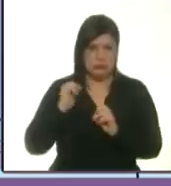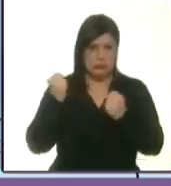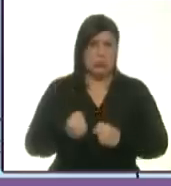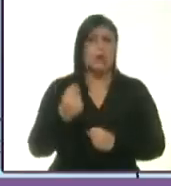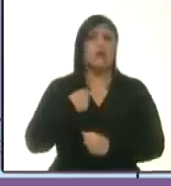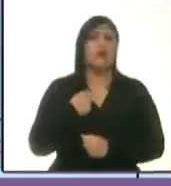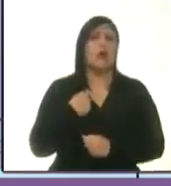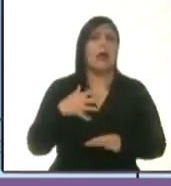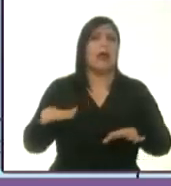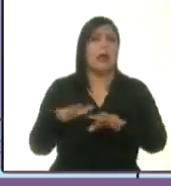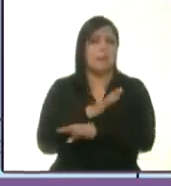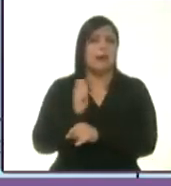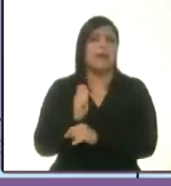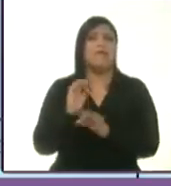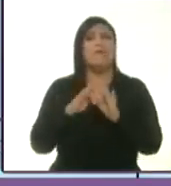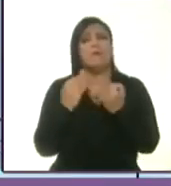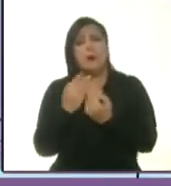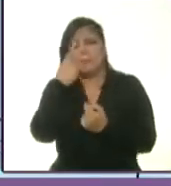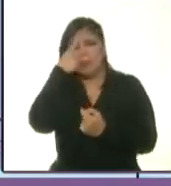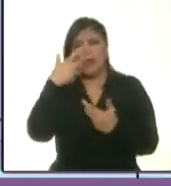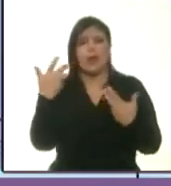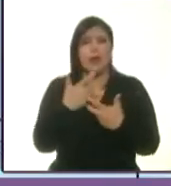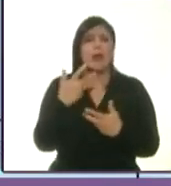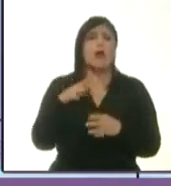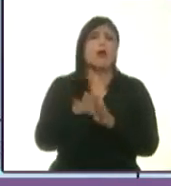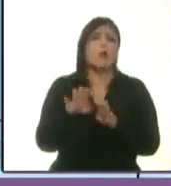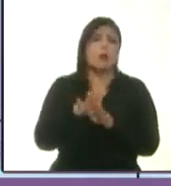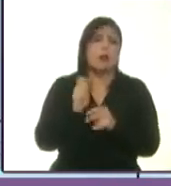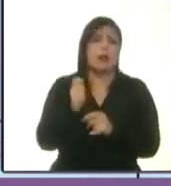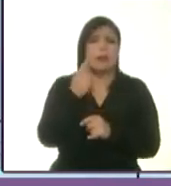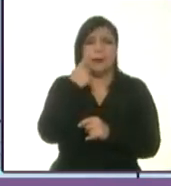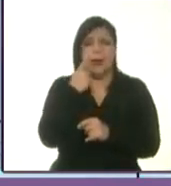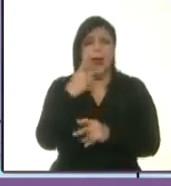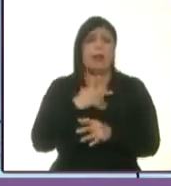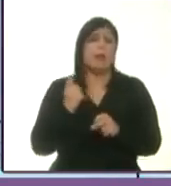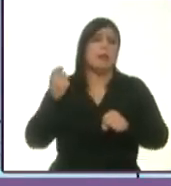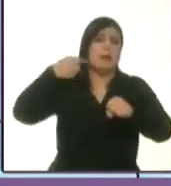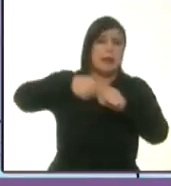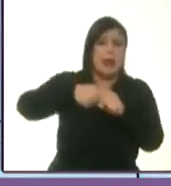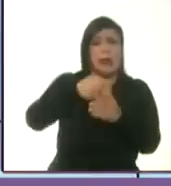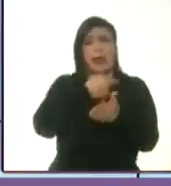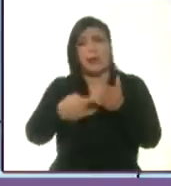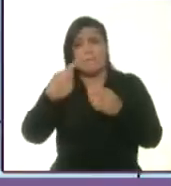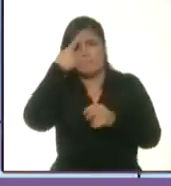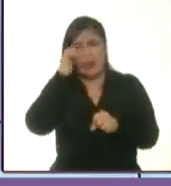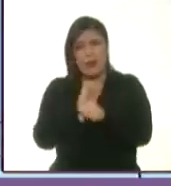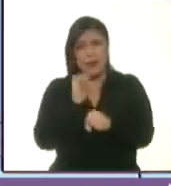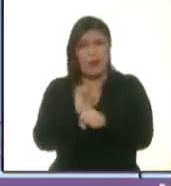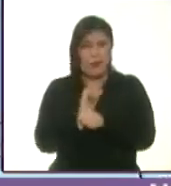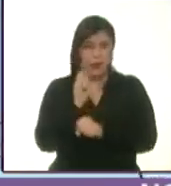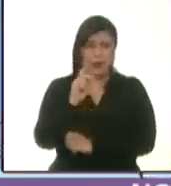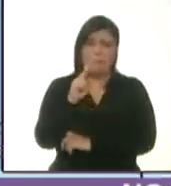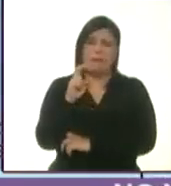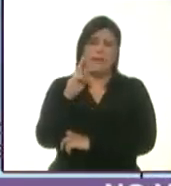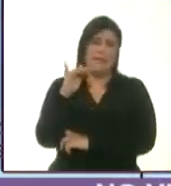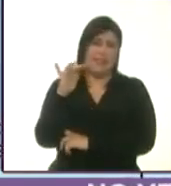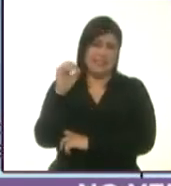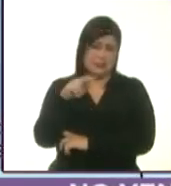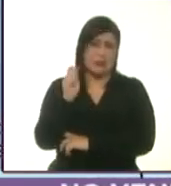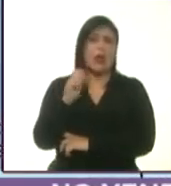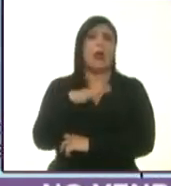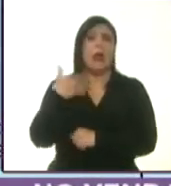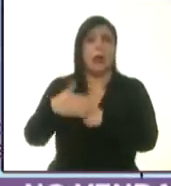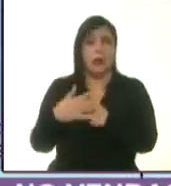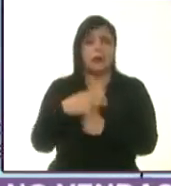método de cómo se hace y cómo nos torturan con la verificación hoy la verificación regresa por cierto el 2 de